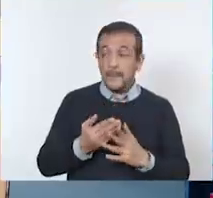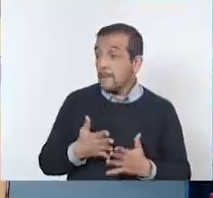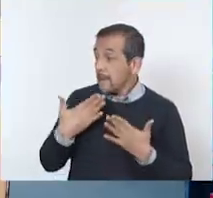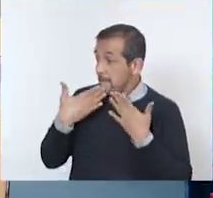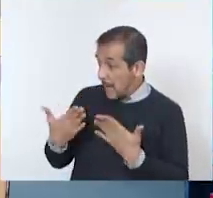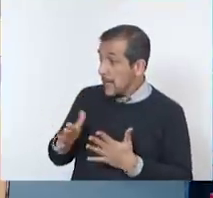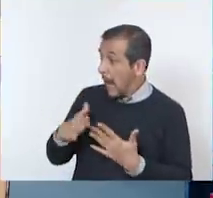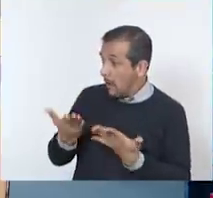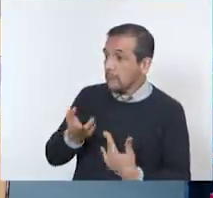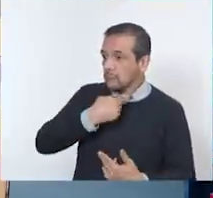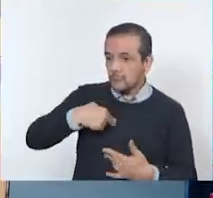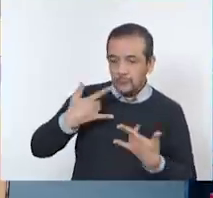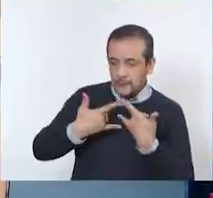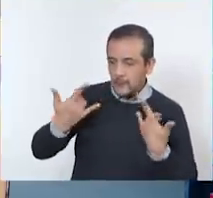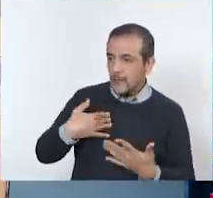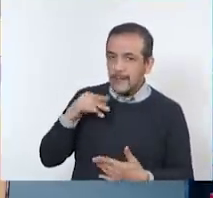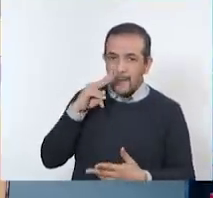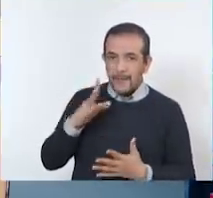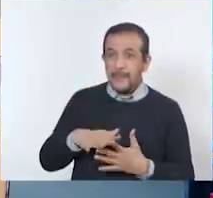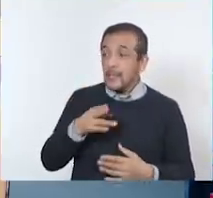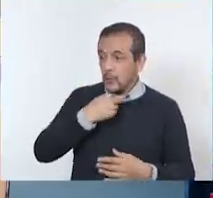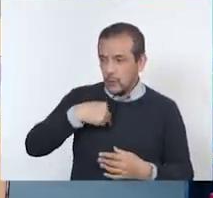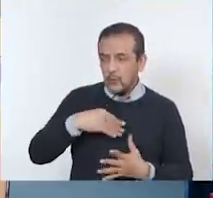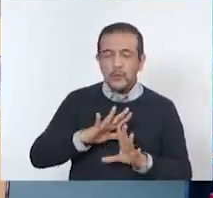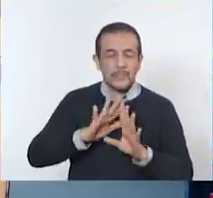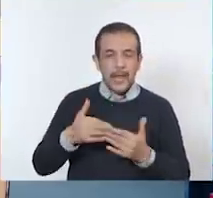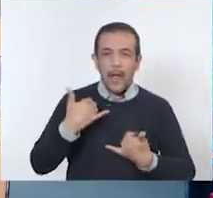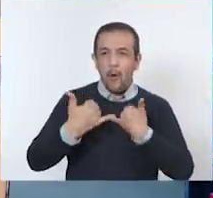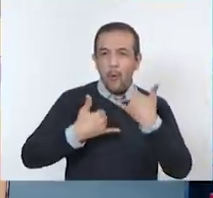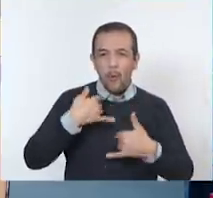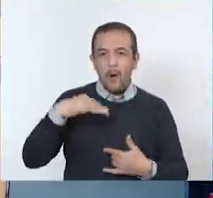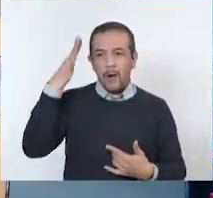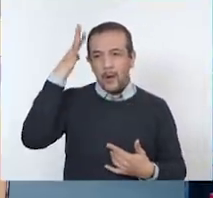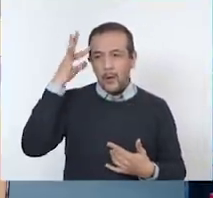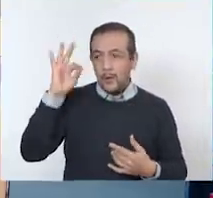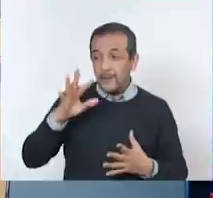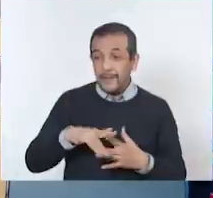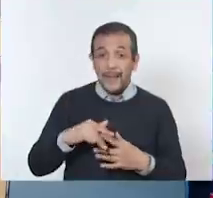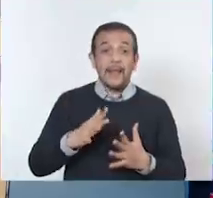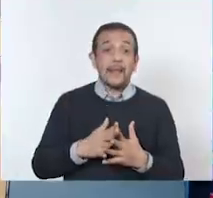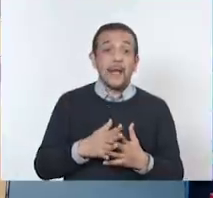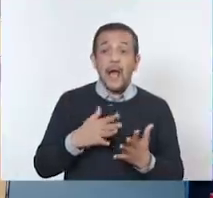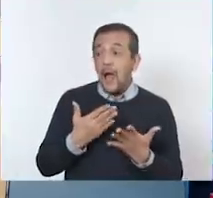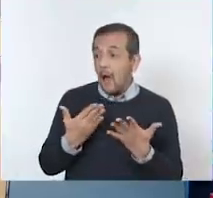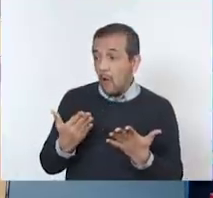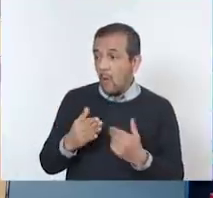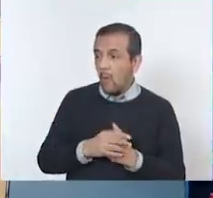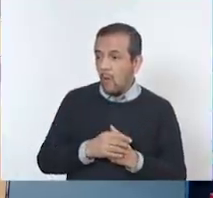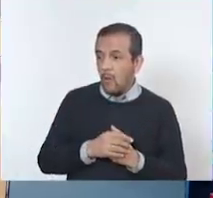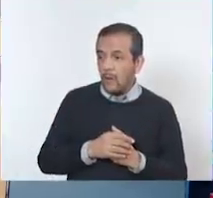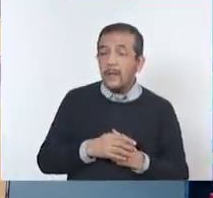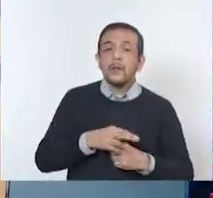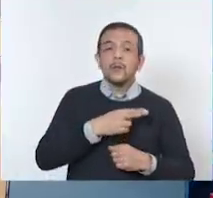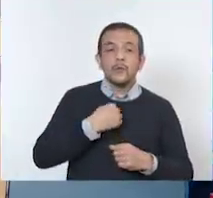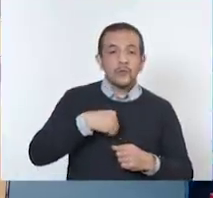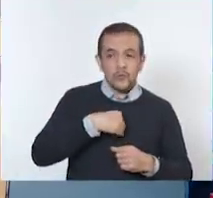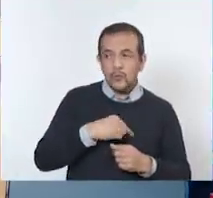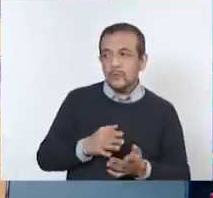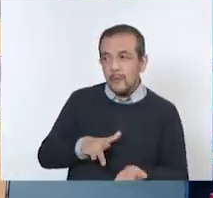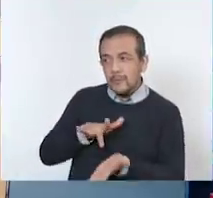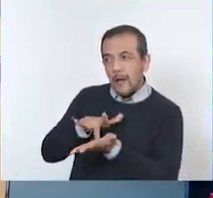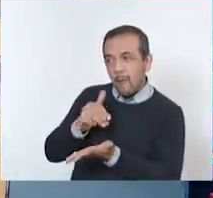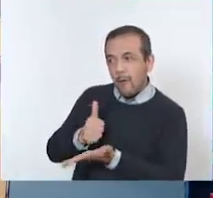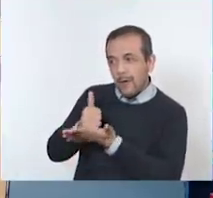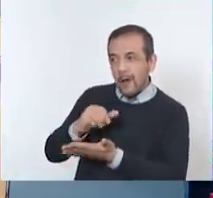Muy bien, pues ahora que ya escuchamos el cuento y jugamos a las adivinanzas de las consecuencias, creo que es momento de ayudar a